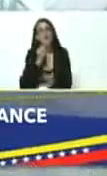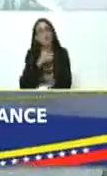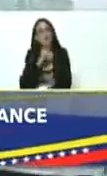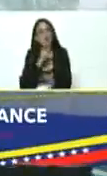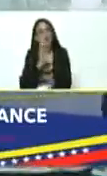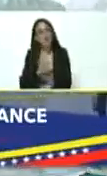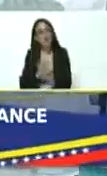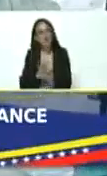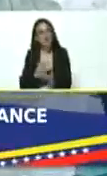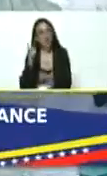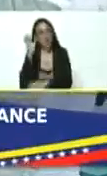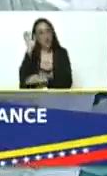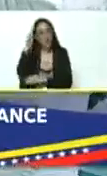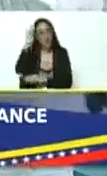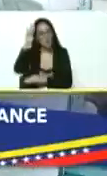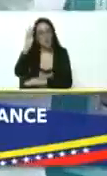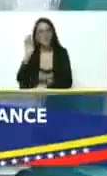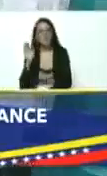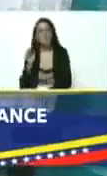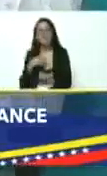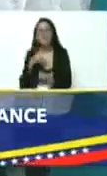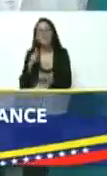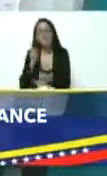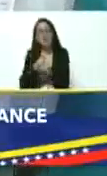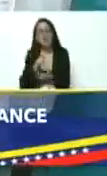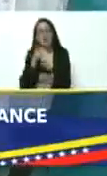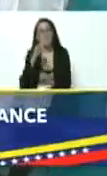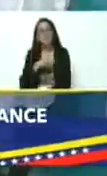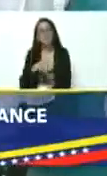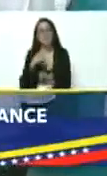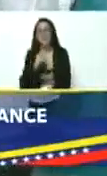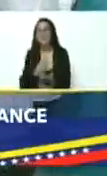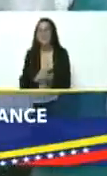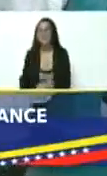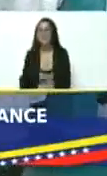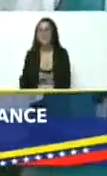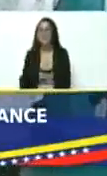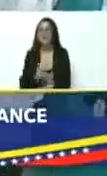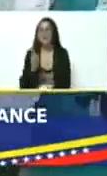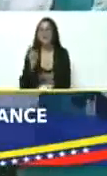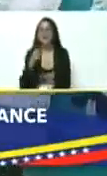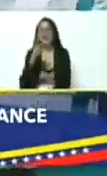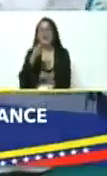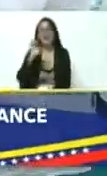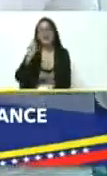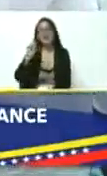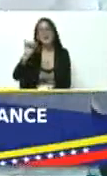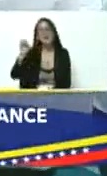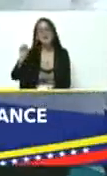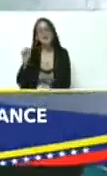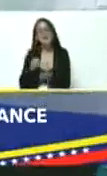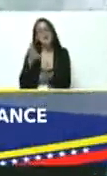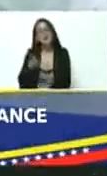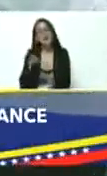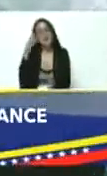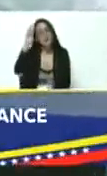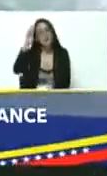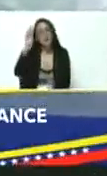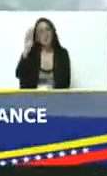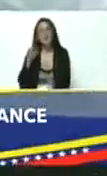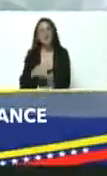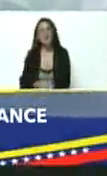he ido a la Isla de Juventud. Gretis González, ¿tienes nombre de artista, Gretis? ¿Qué me cuenta? ¿De qué parte de Cuba eres tú? De Ciego de